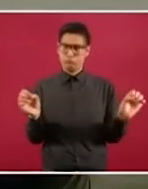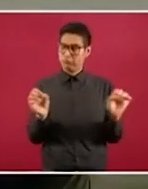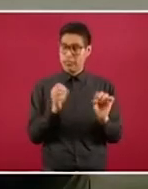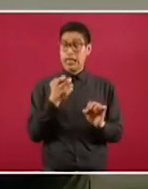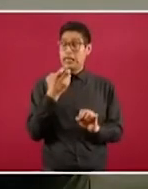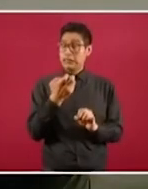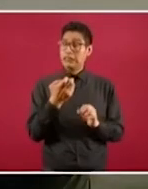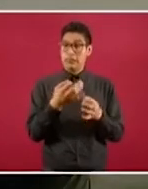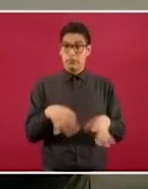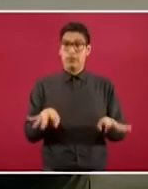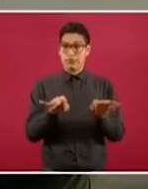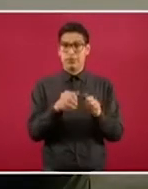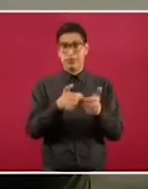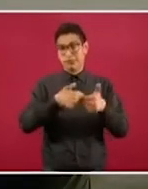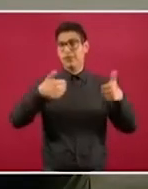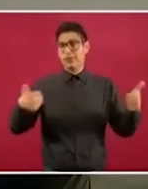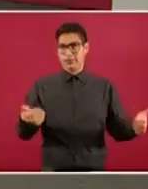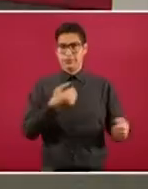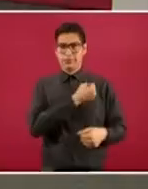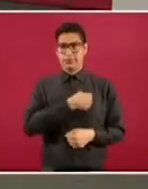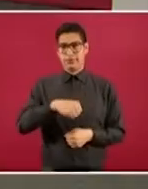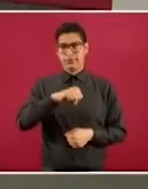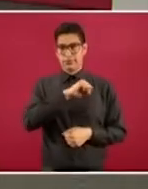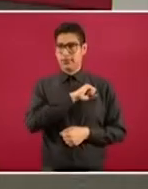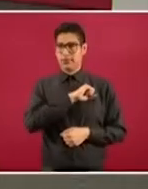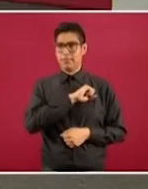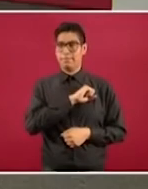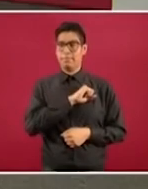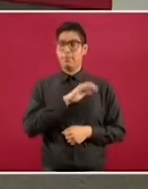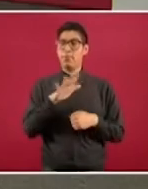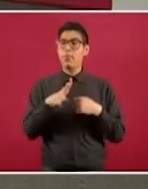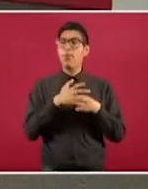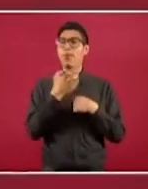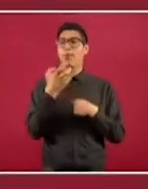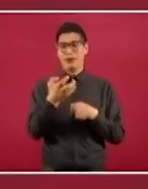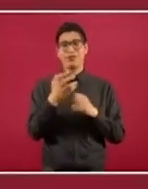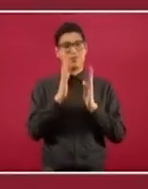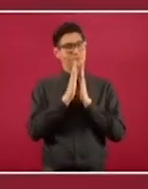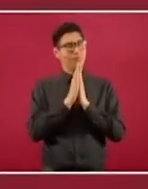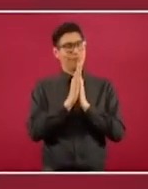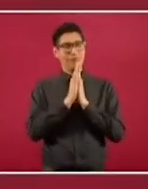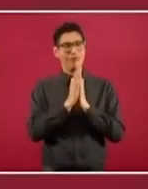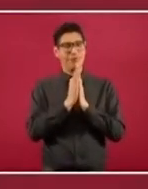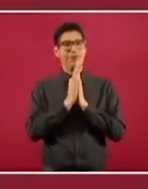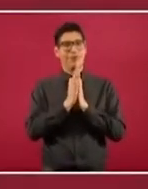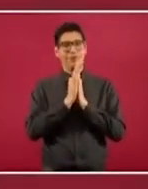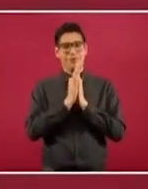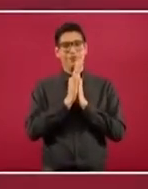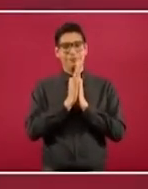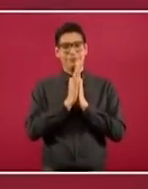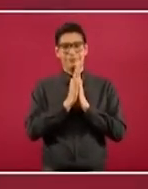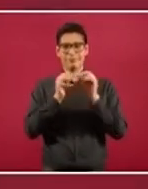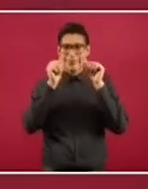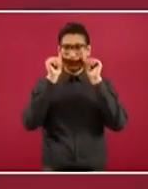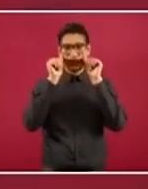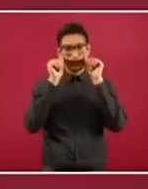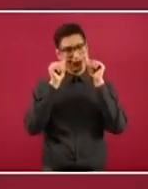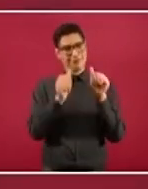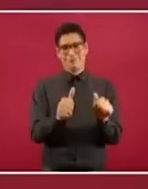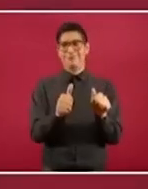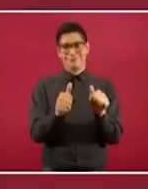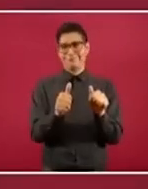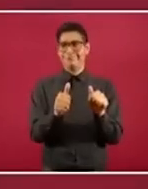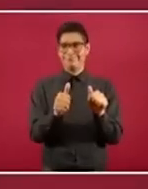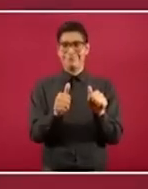de muertes en un país. Y esto, repito, es importante que lo sepamos, es una